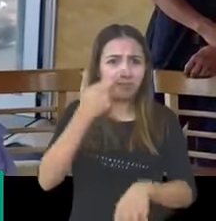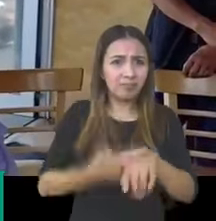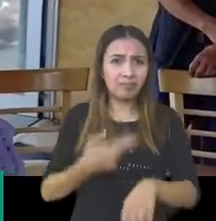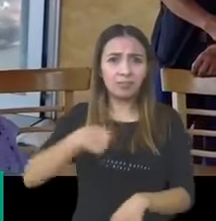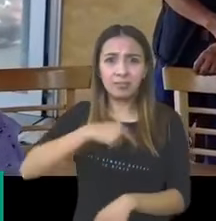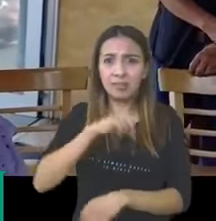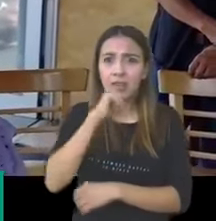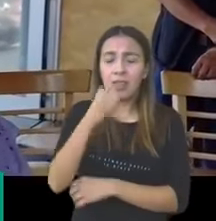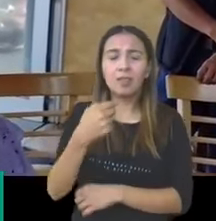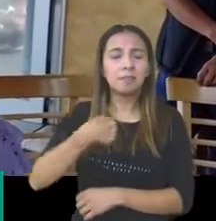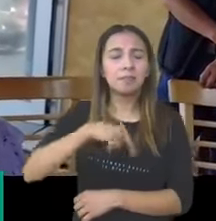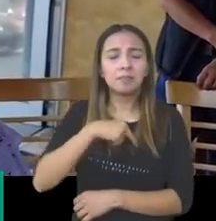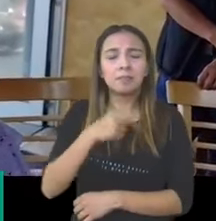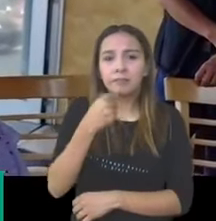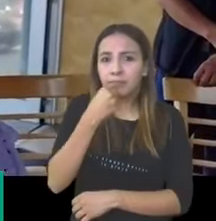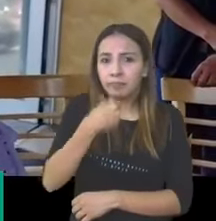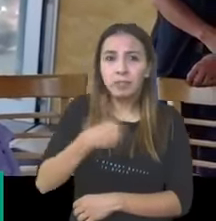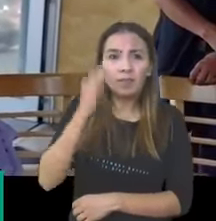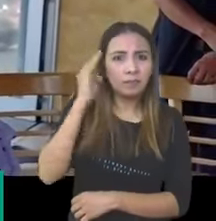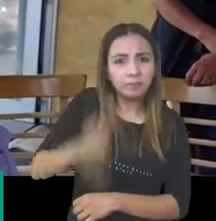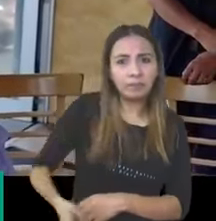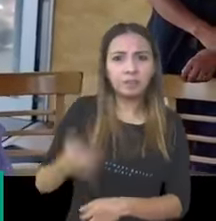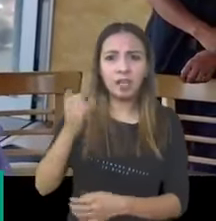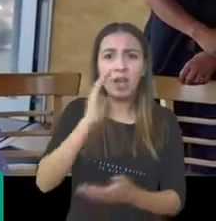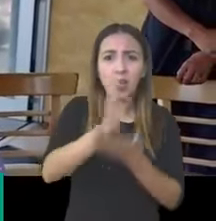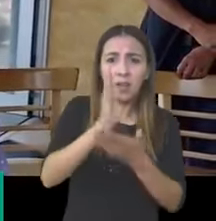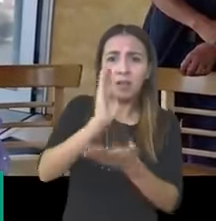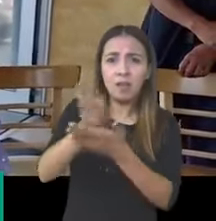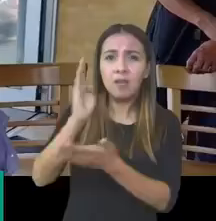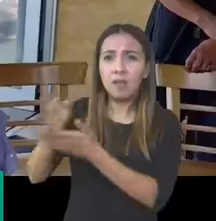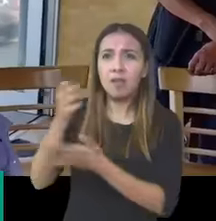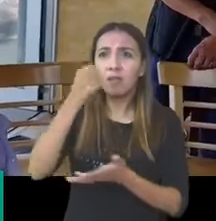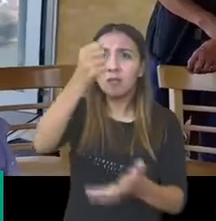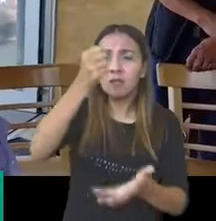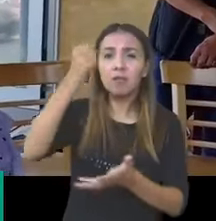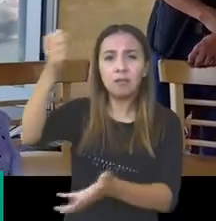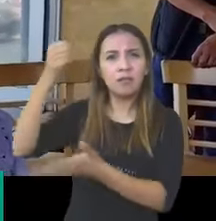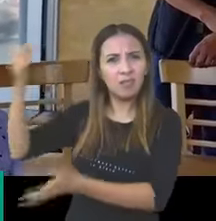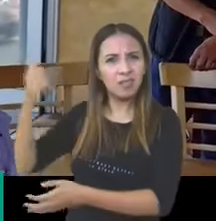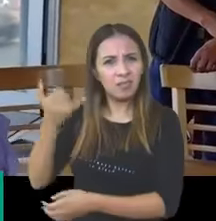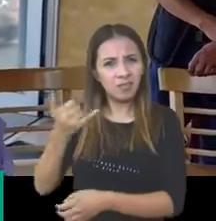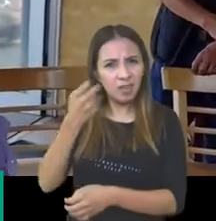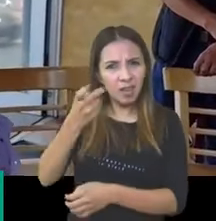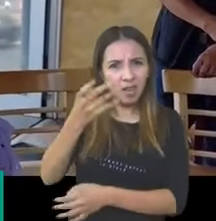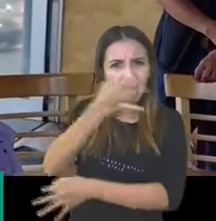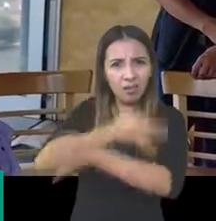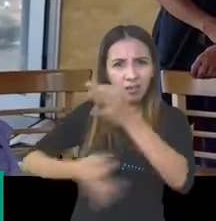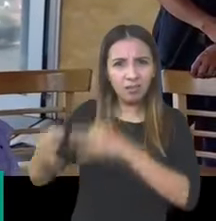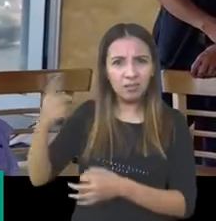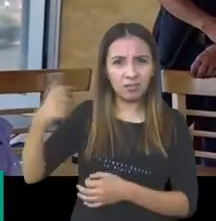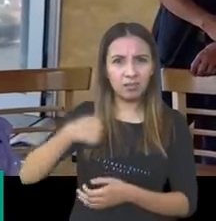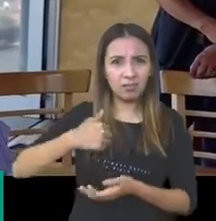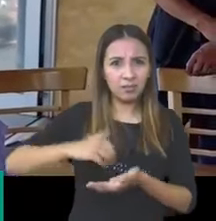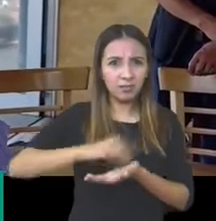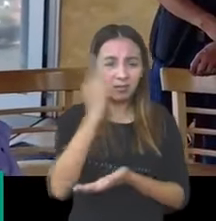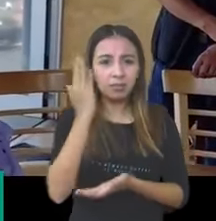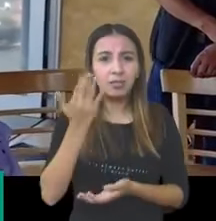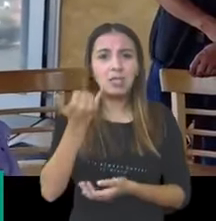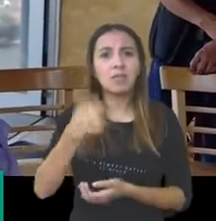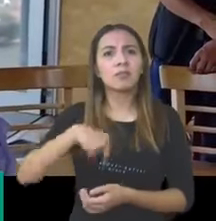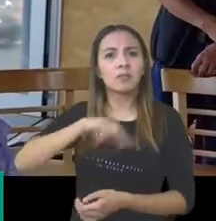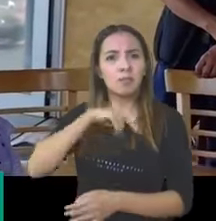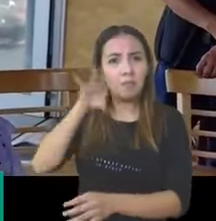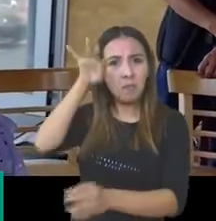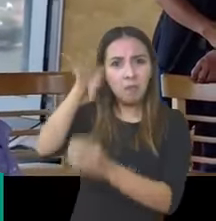y yendo a la comunidad. Y nos parece injusto que nos paguen de esta manera, cuando incluso hasta le dimos nuestro voto al presidente municipal, confiando